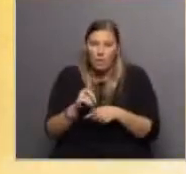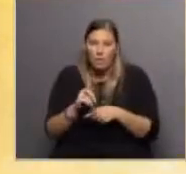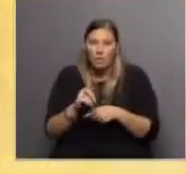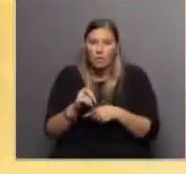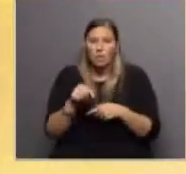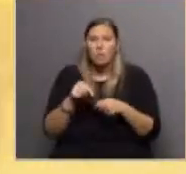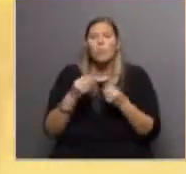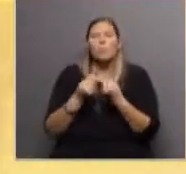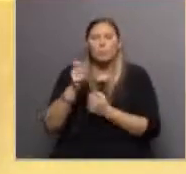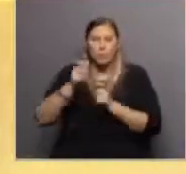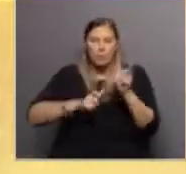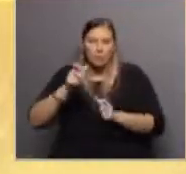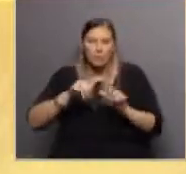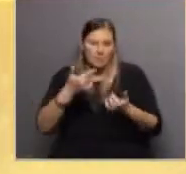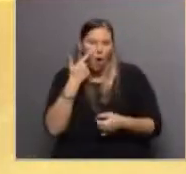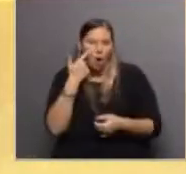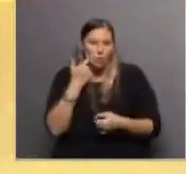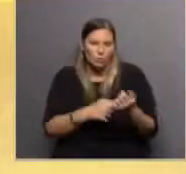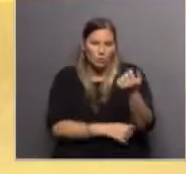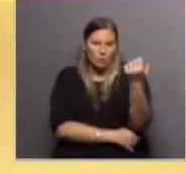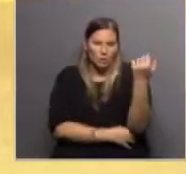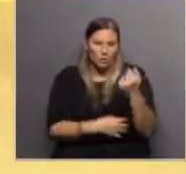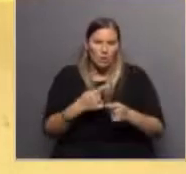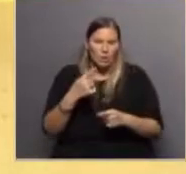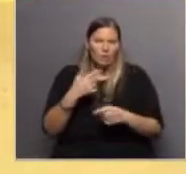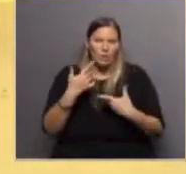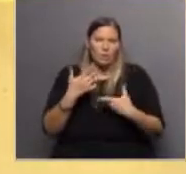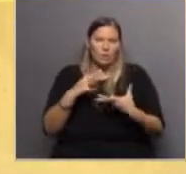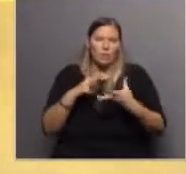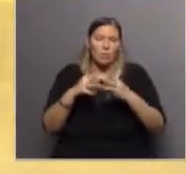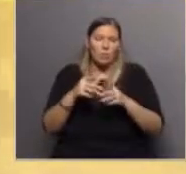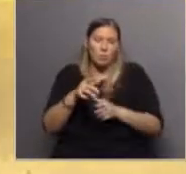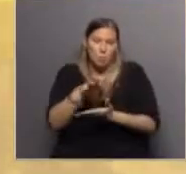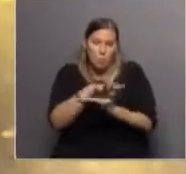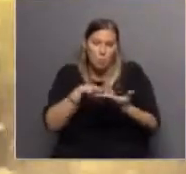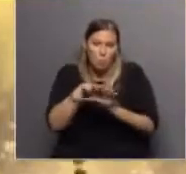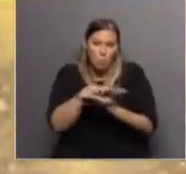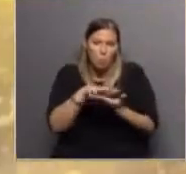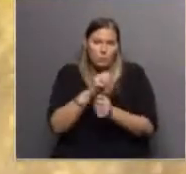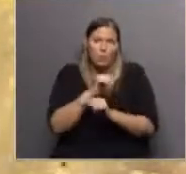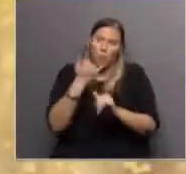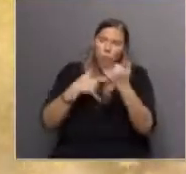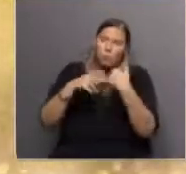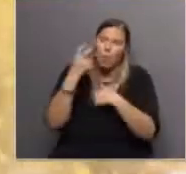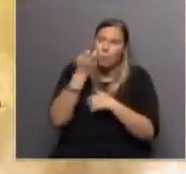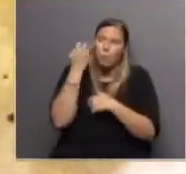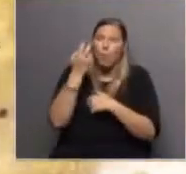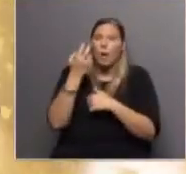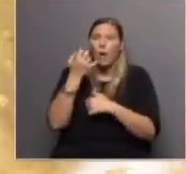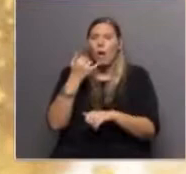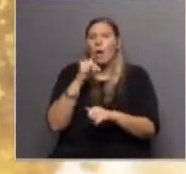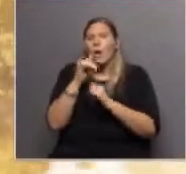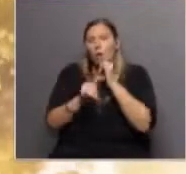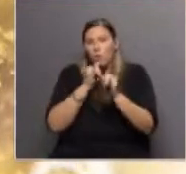un montón de gente ya lo conoce y se ha establecido como un lugar donde se trata de informar y se hace muy